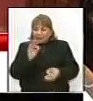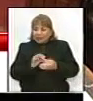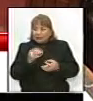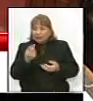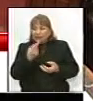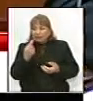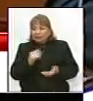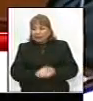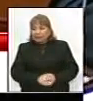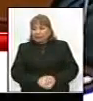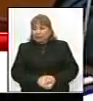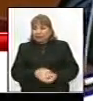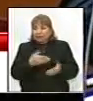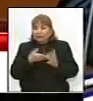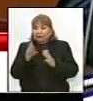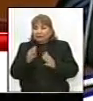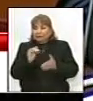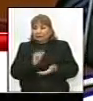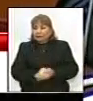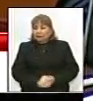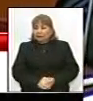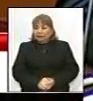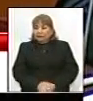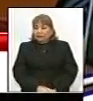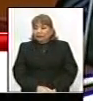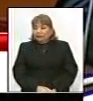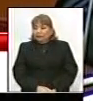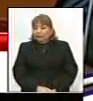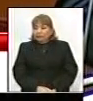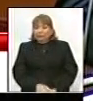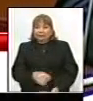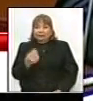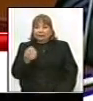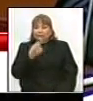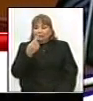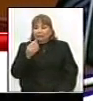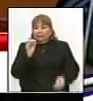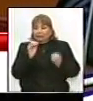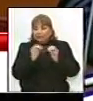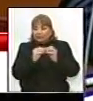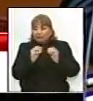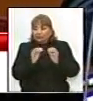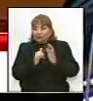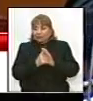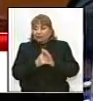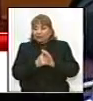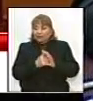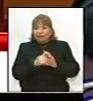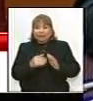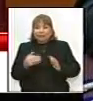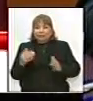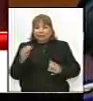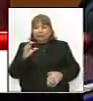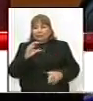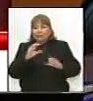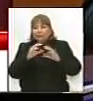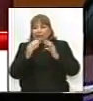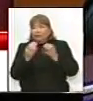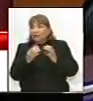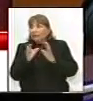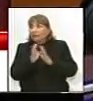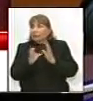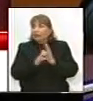solo para efectos. Presidenta, solo para efectos de que el sustento que está dando el congresista